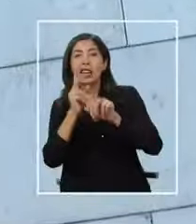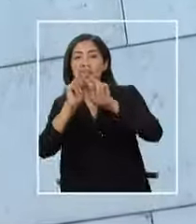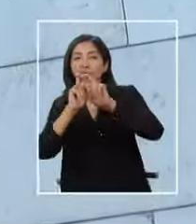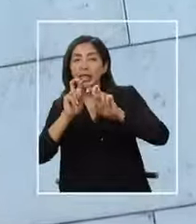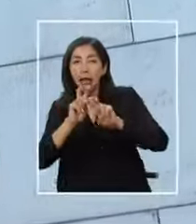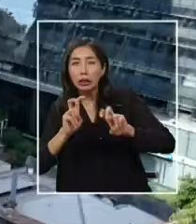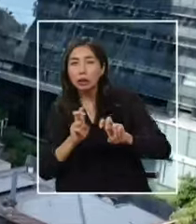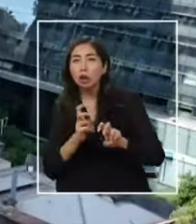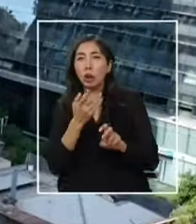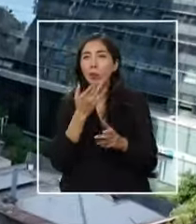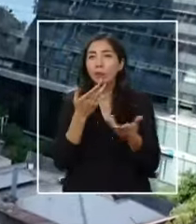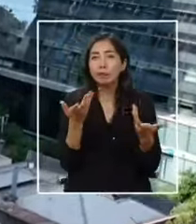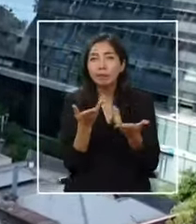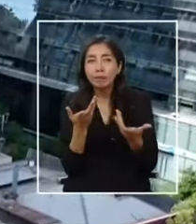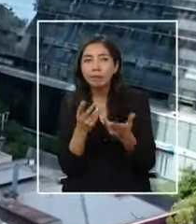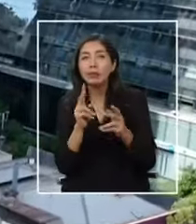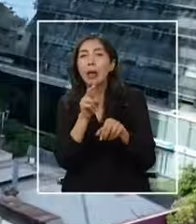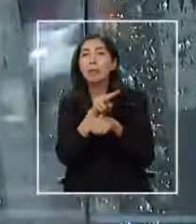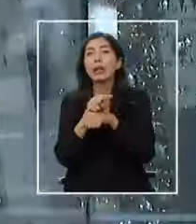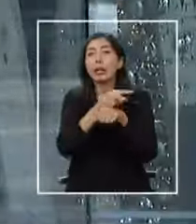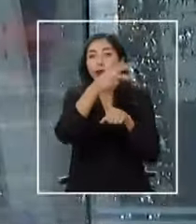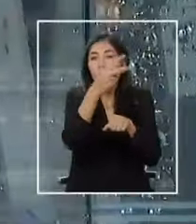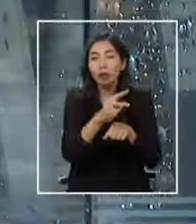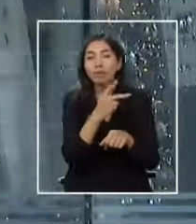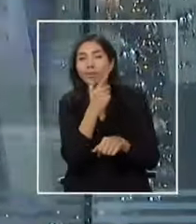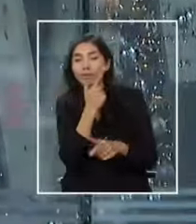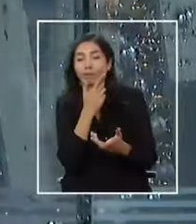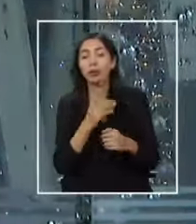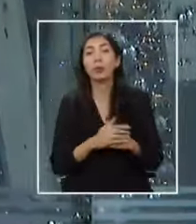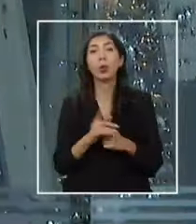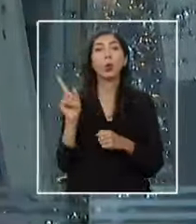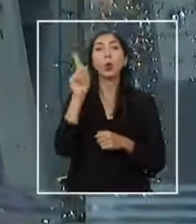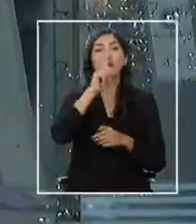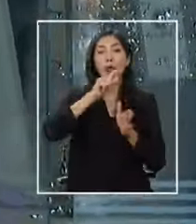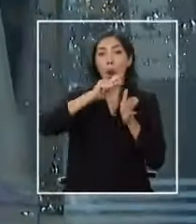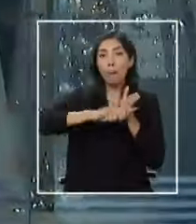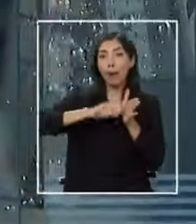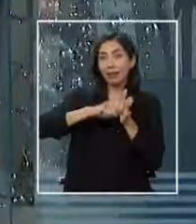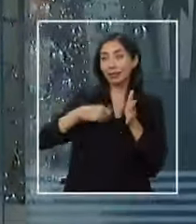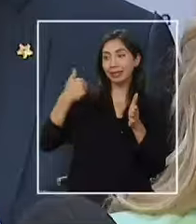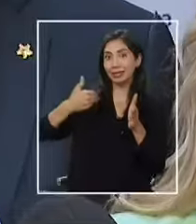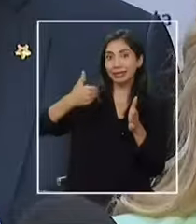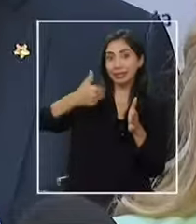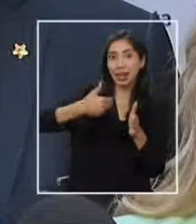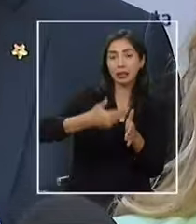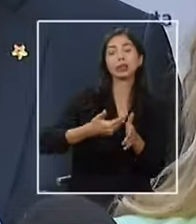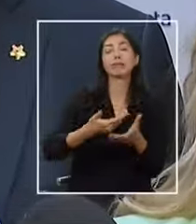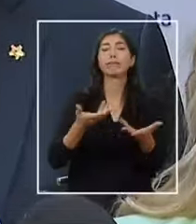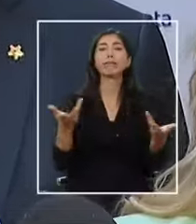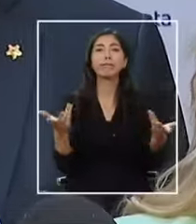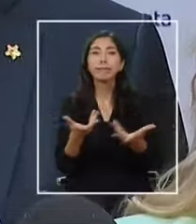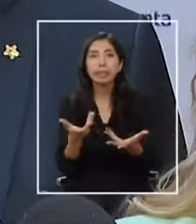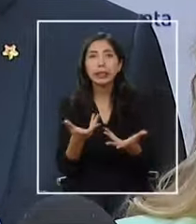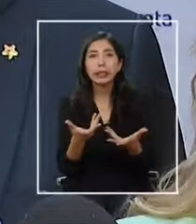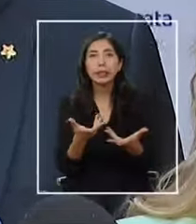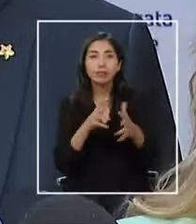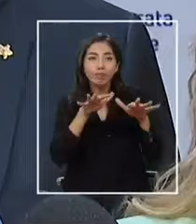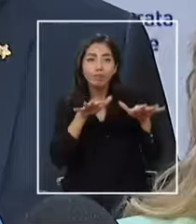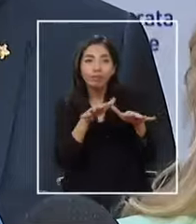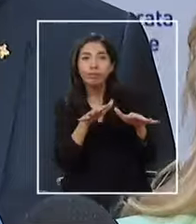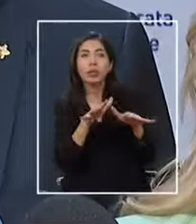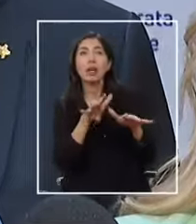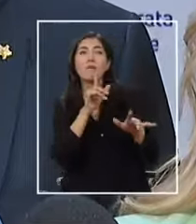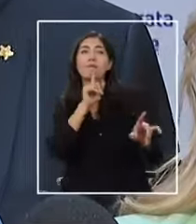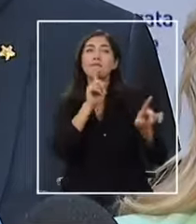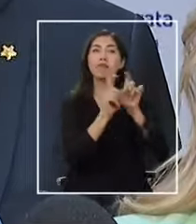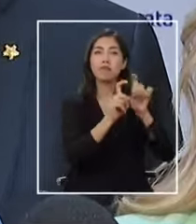eventuales irregularidades en su administración. En los últimos meses se ha buscado majaderamente enlodar la